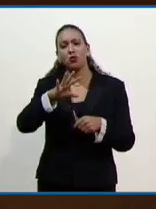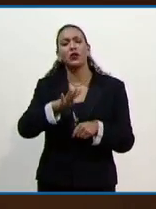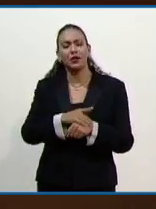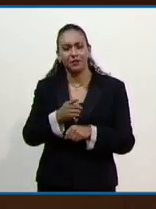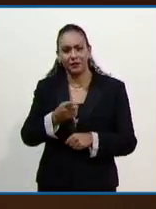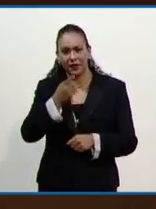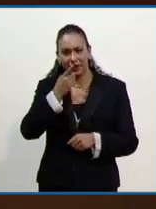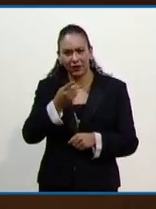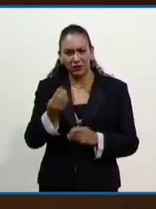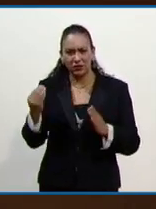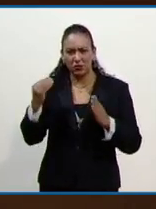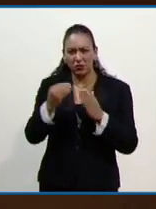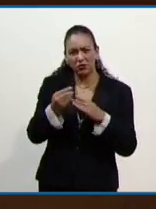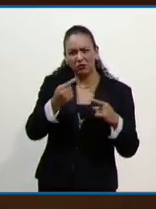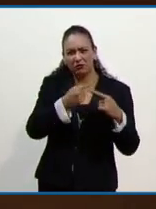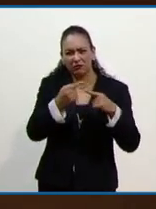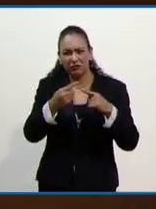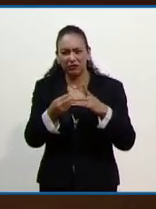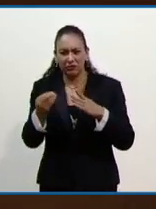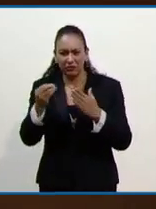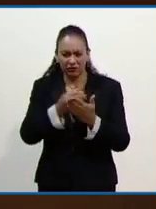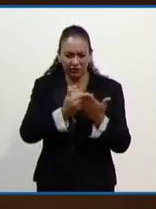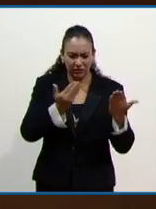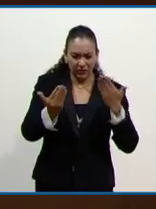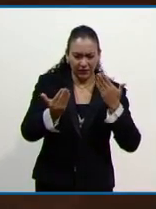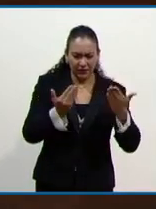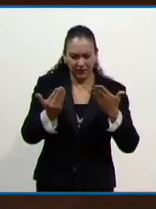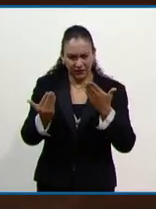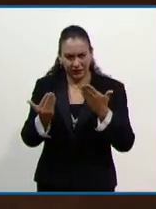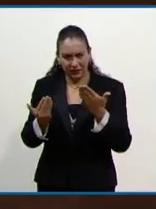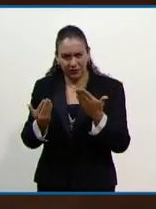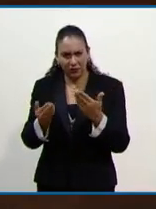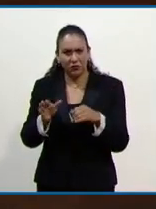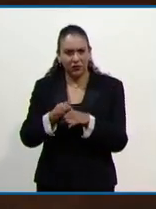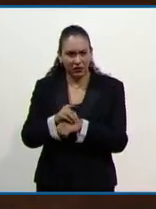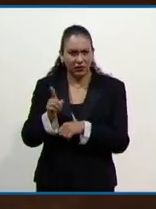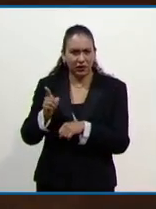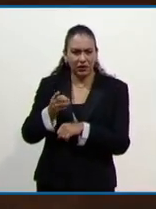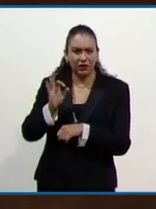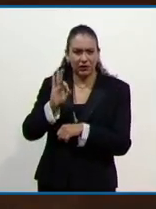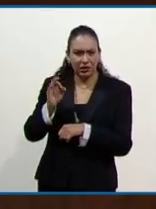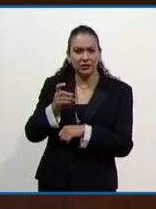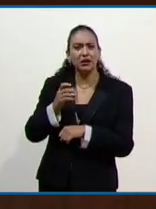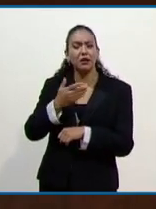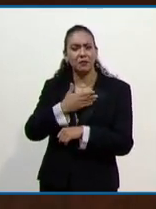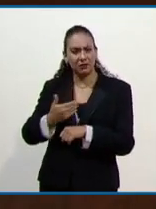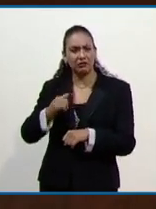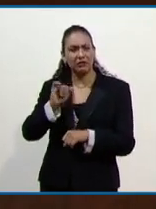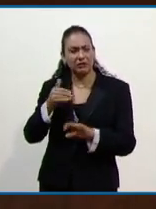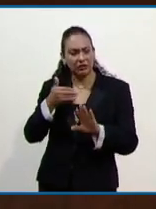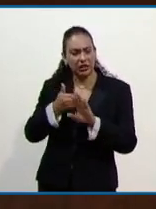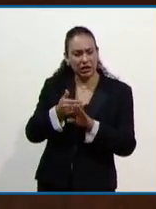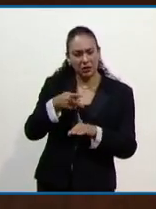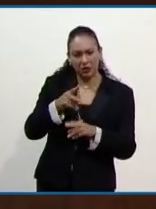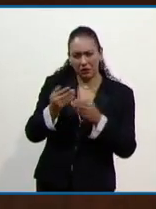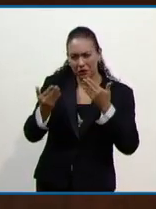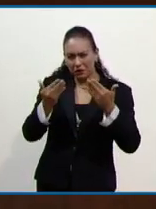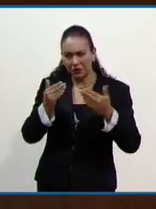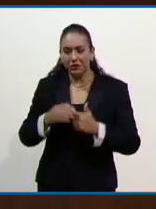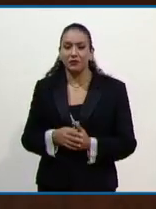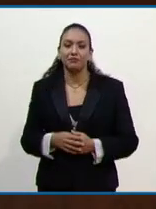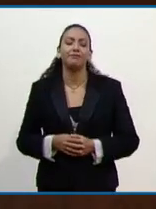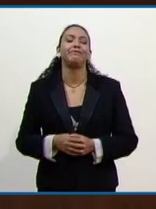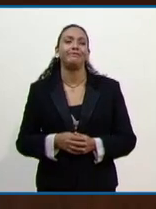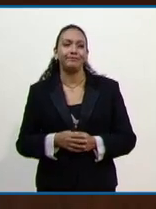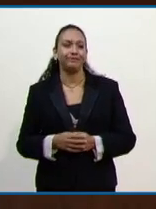aplicaron parámetros diferenciados para analizar hechos y frases sustancialmente similares. Hay un trato diferenciado